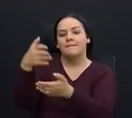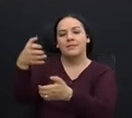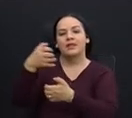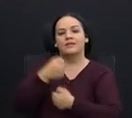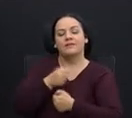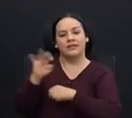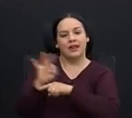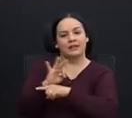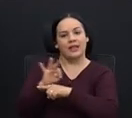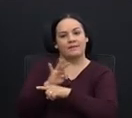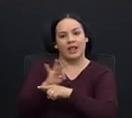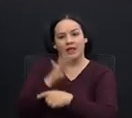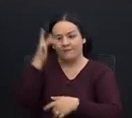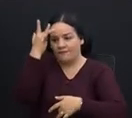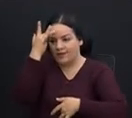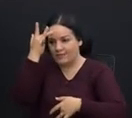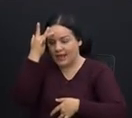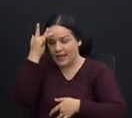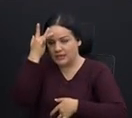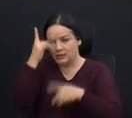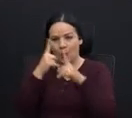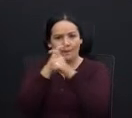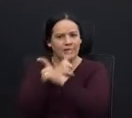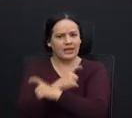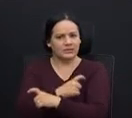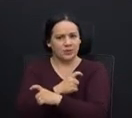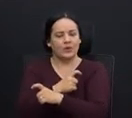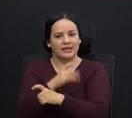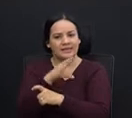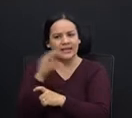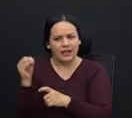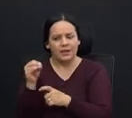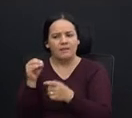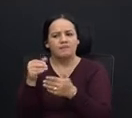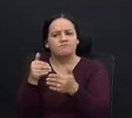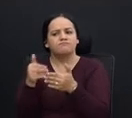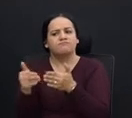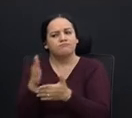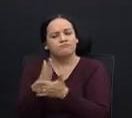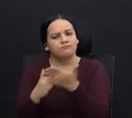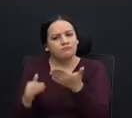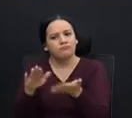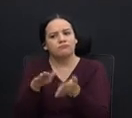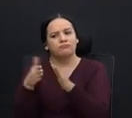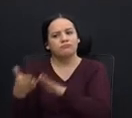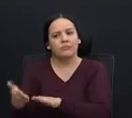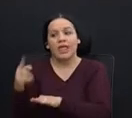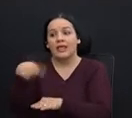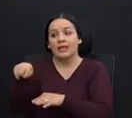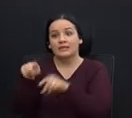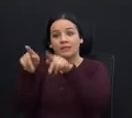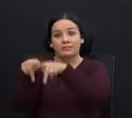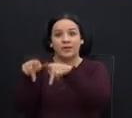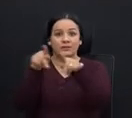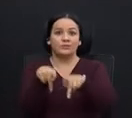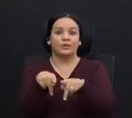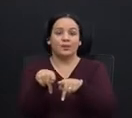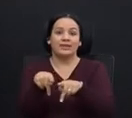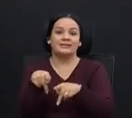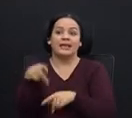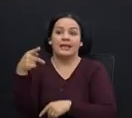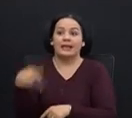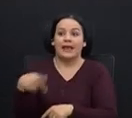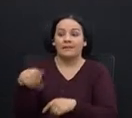de enfermedades o complicaciones agudas parcialmente mortales son ciertamente pacientes graves,